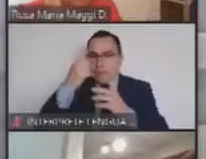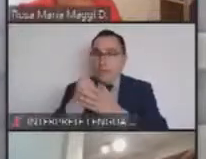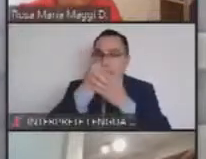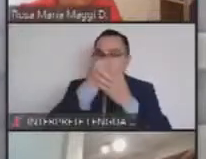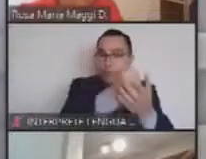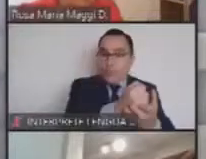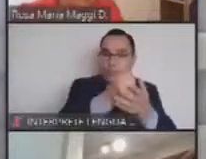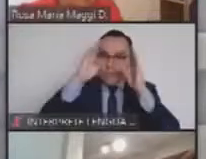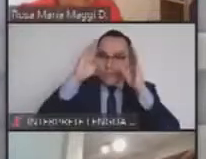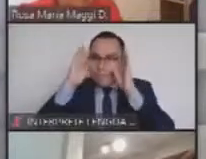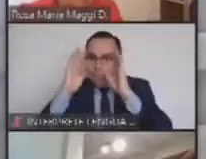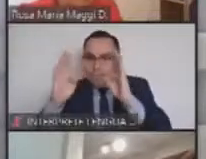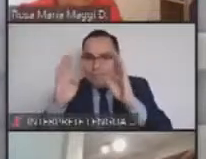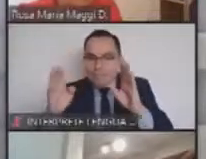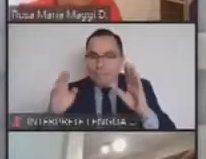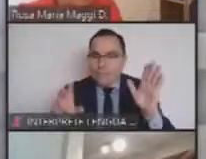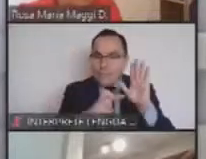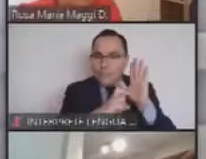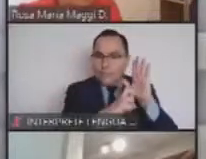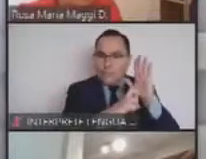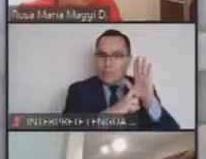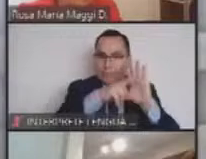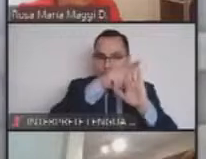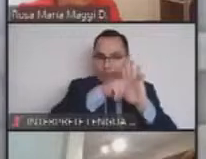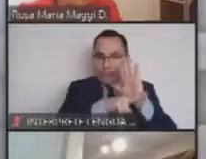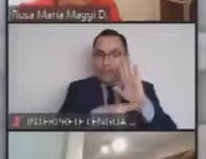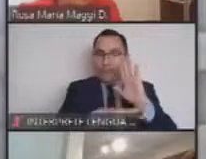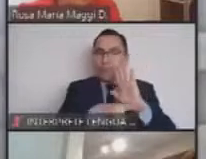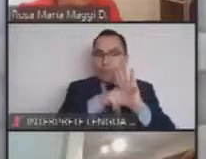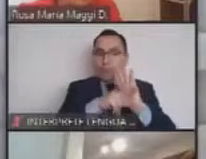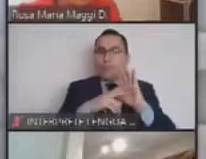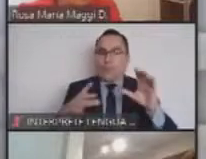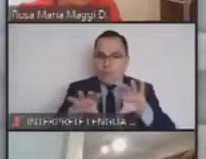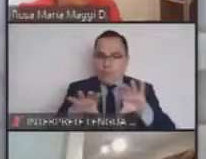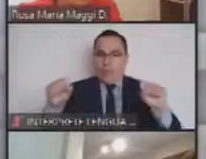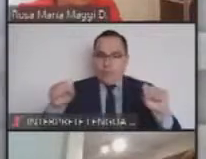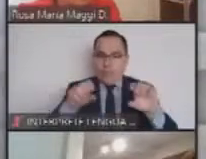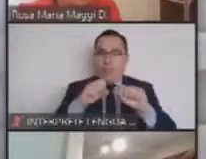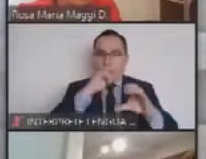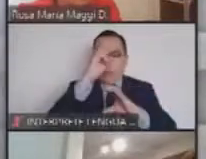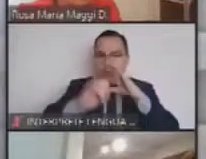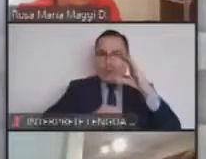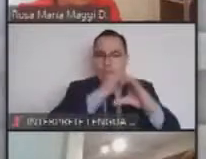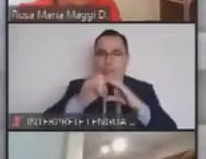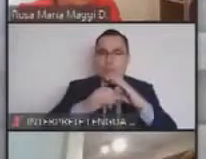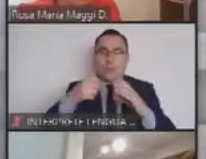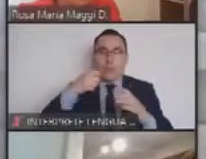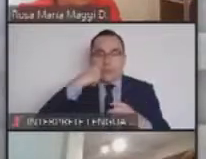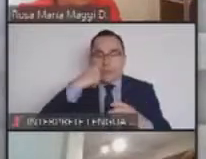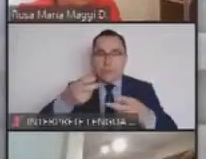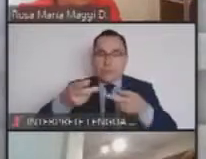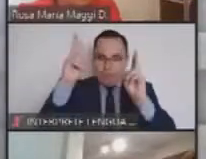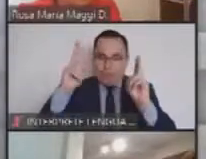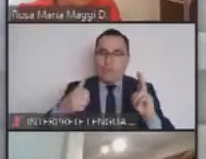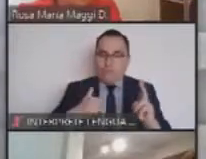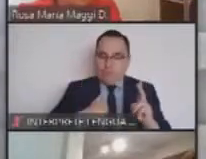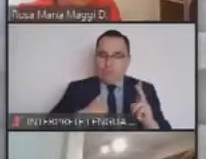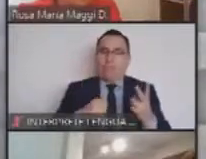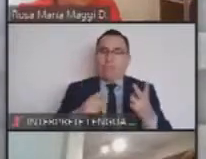en los principios y las normas contenidas en los tratados internacionales sobre derechos humanos.